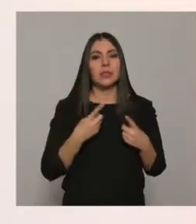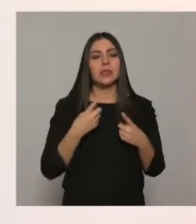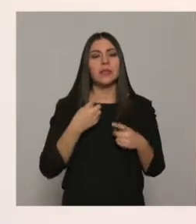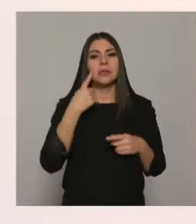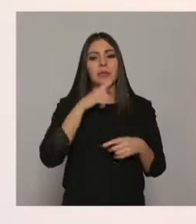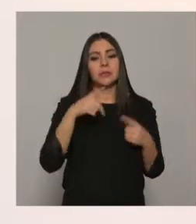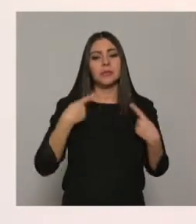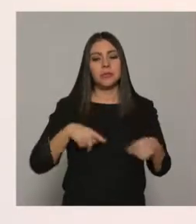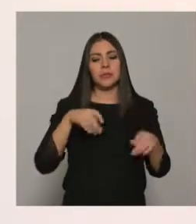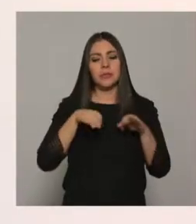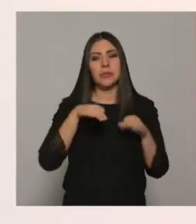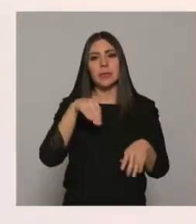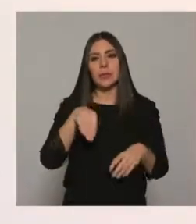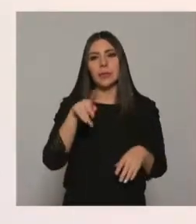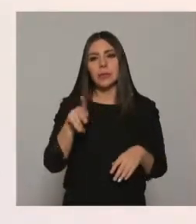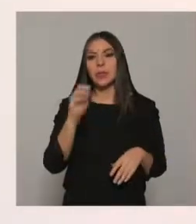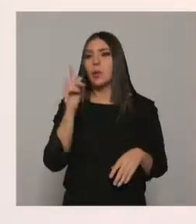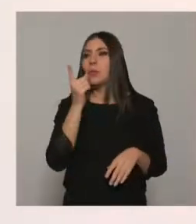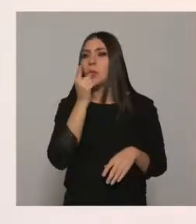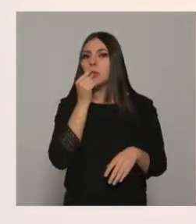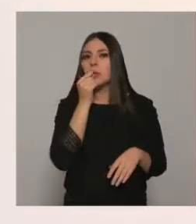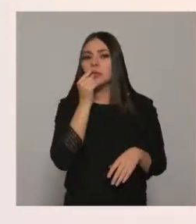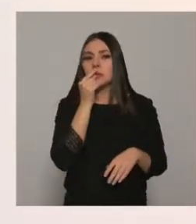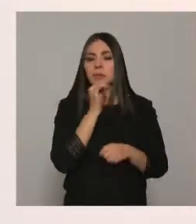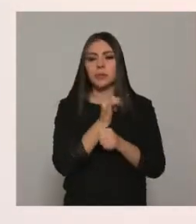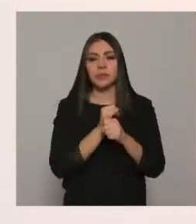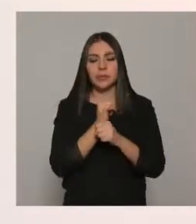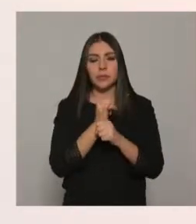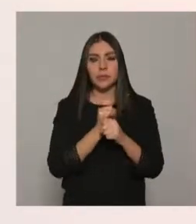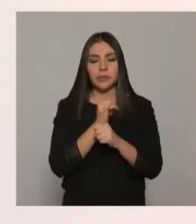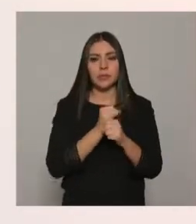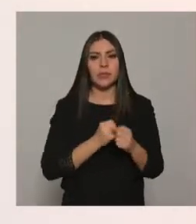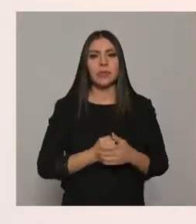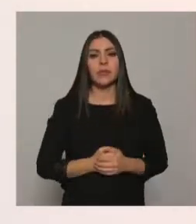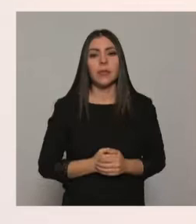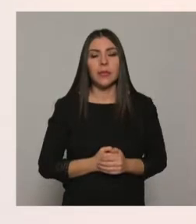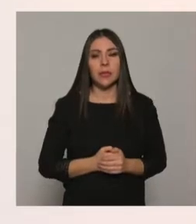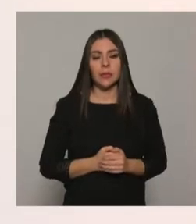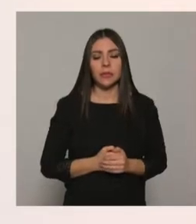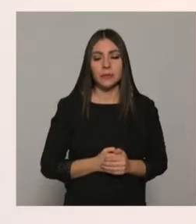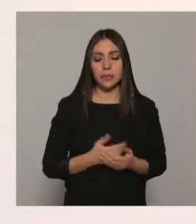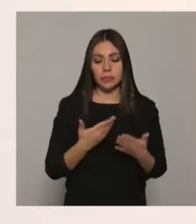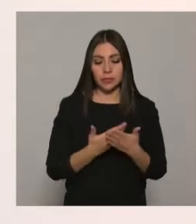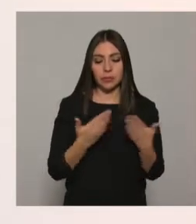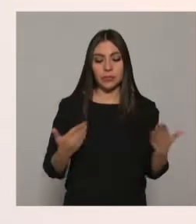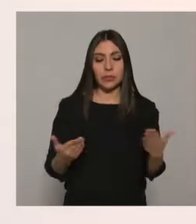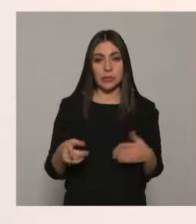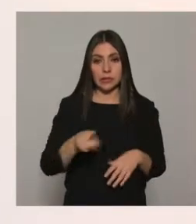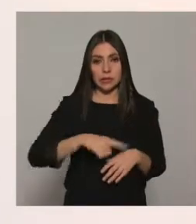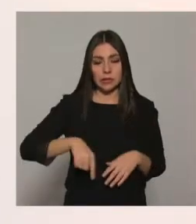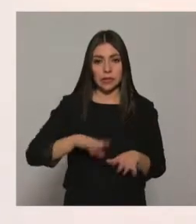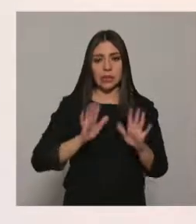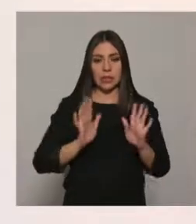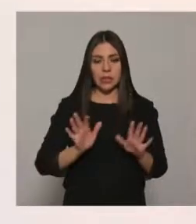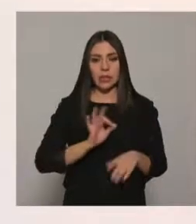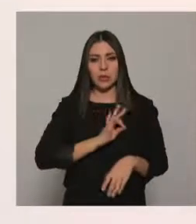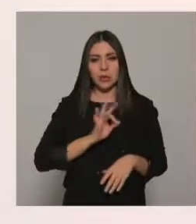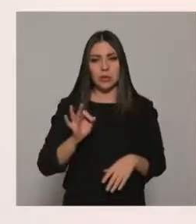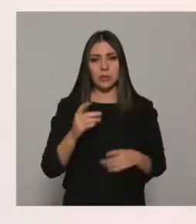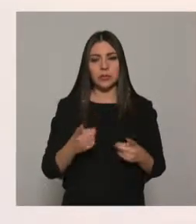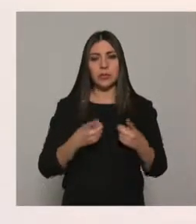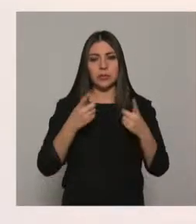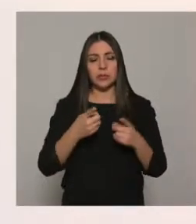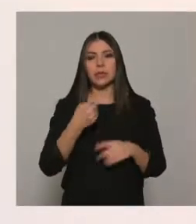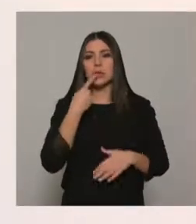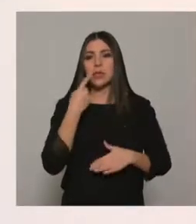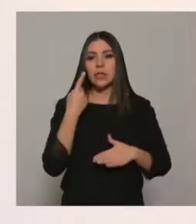agente del Ministerio Público y los policías de investigación. Pues bueno, con esto se podrá hacer la presentación de